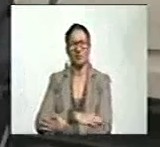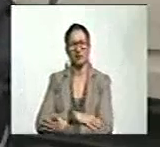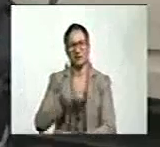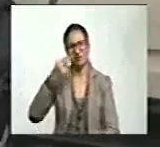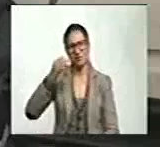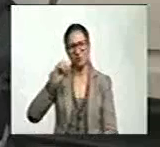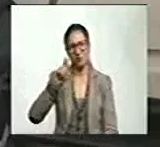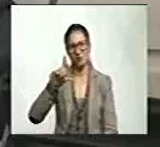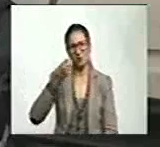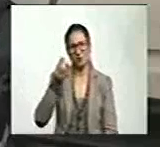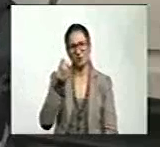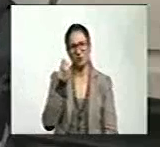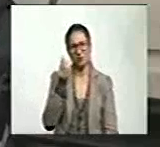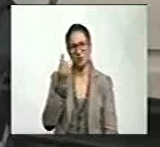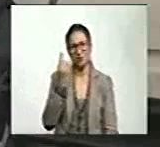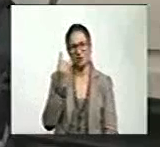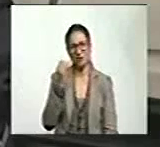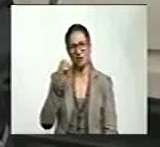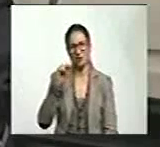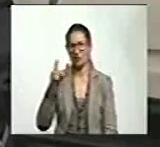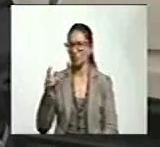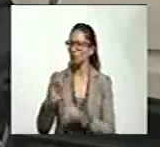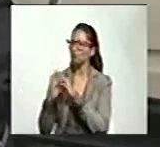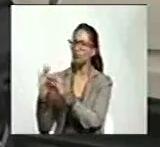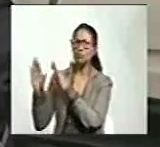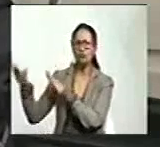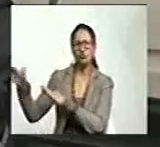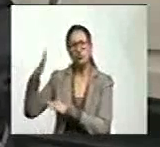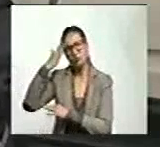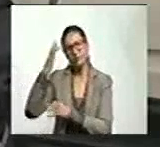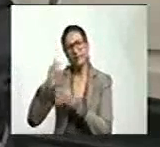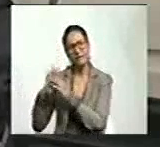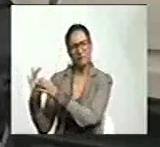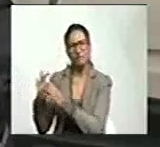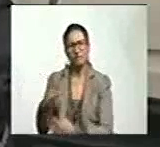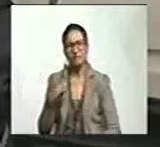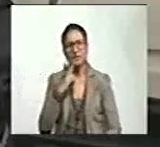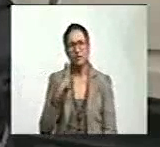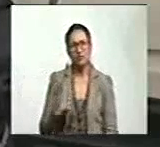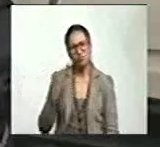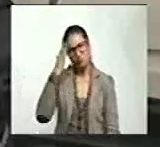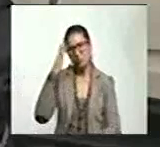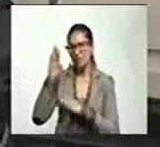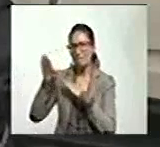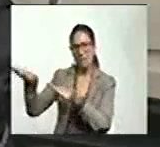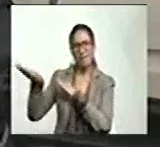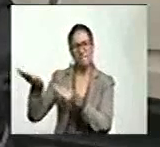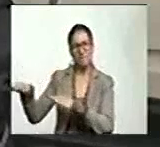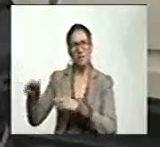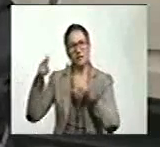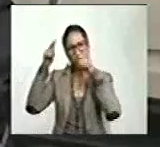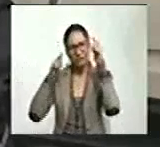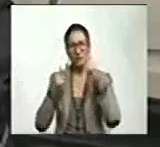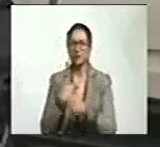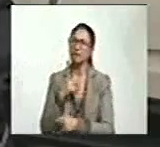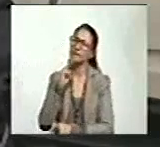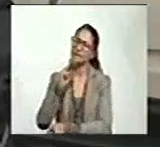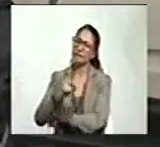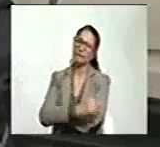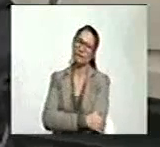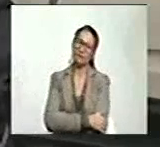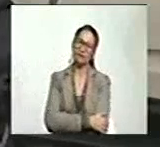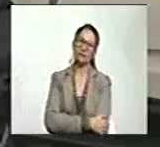orilla enemiga Porque esa Alianza incondicional con el chavismo eso tenía